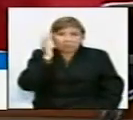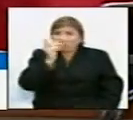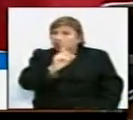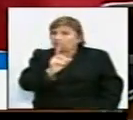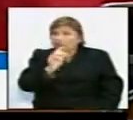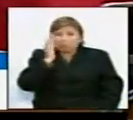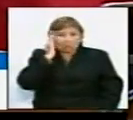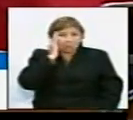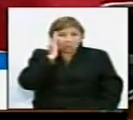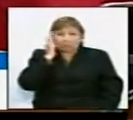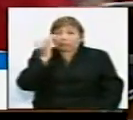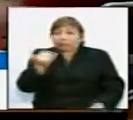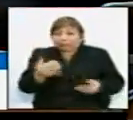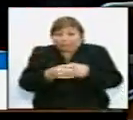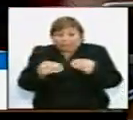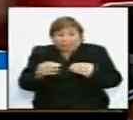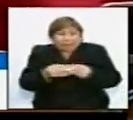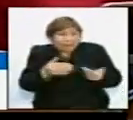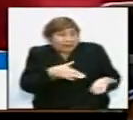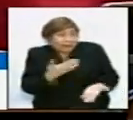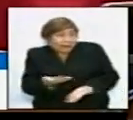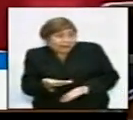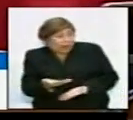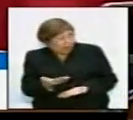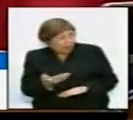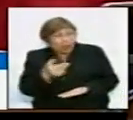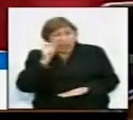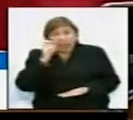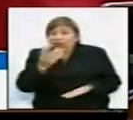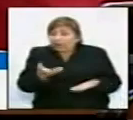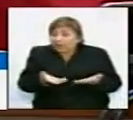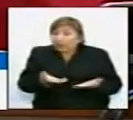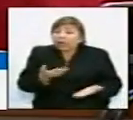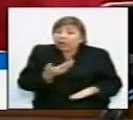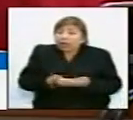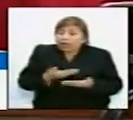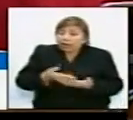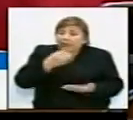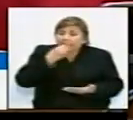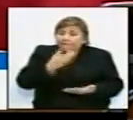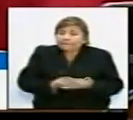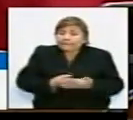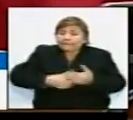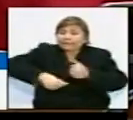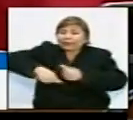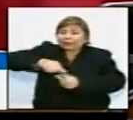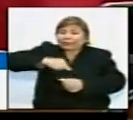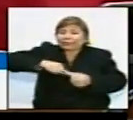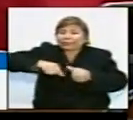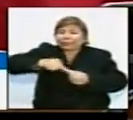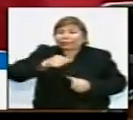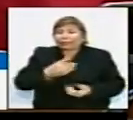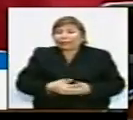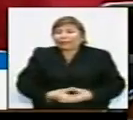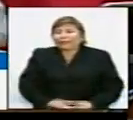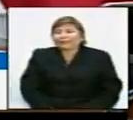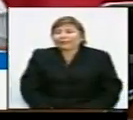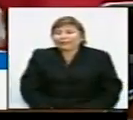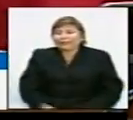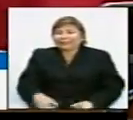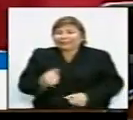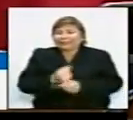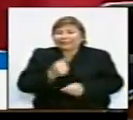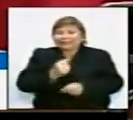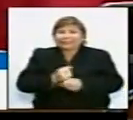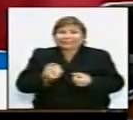productos que hoy día existen, ¿no? Y creo que ahí una buena combinación de trabajar